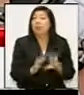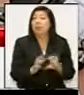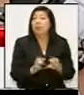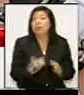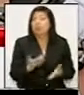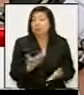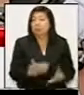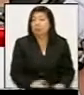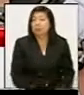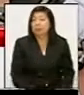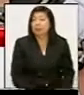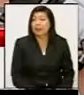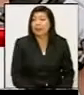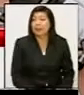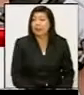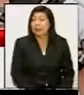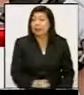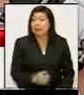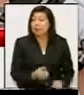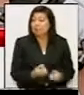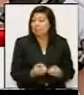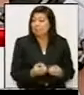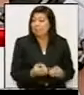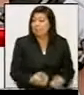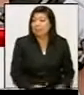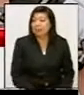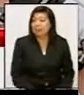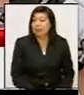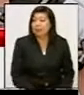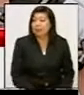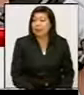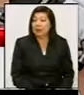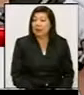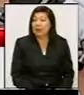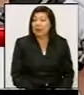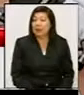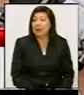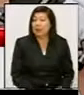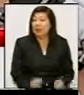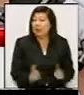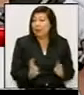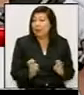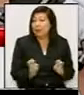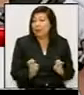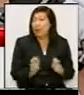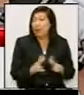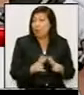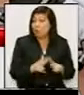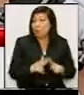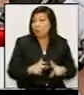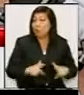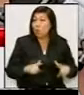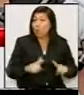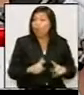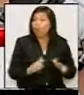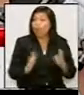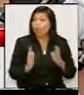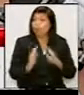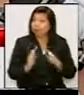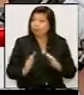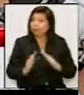Nos parece una observación bastante válida. Respecto al tema del Sanctuary, del Hotel Sanctuary,